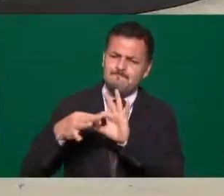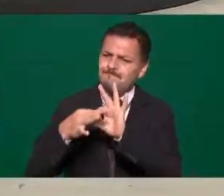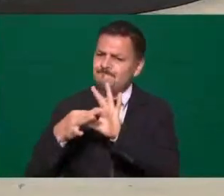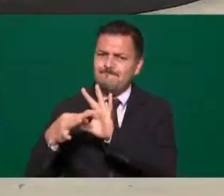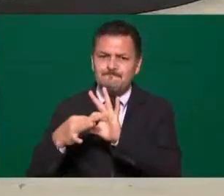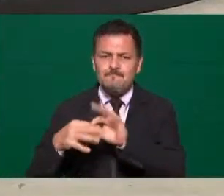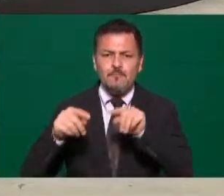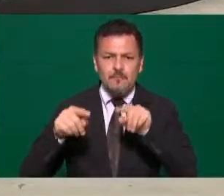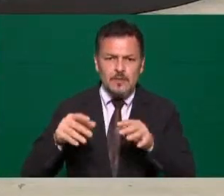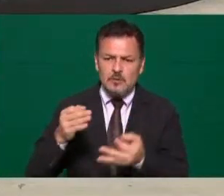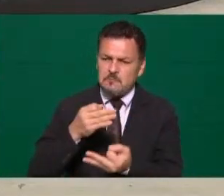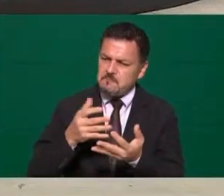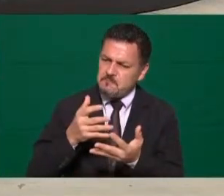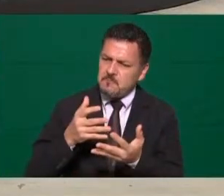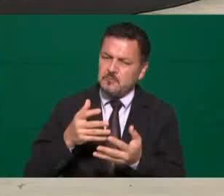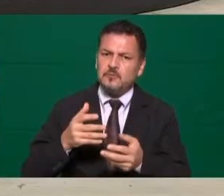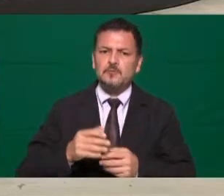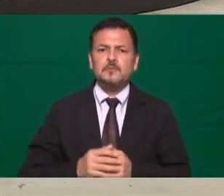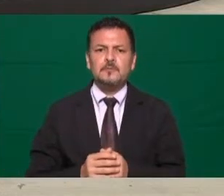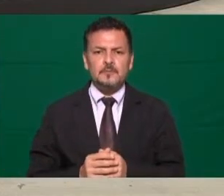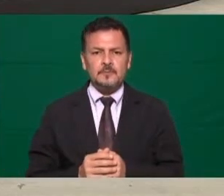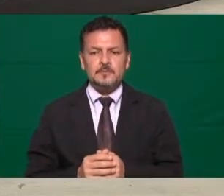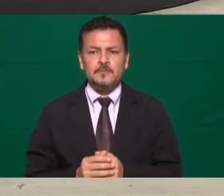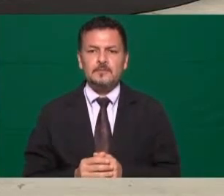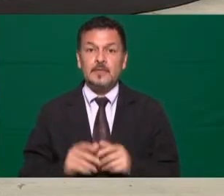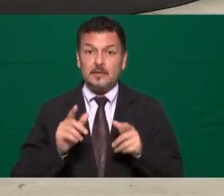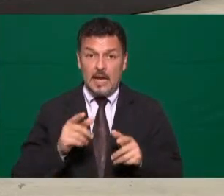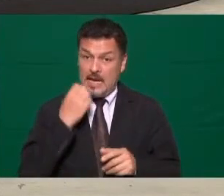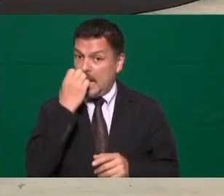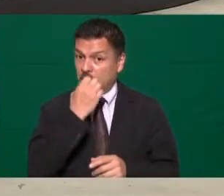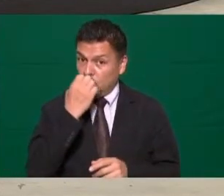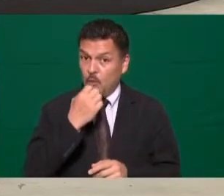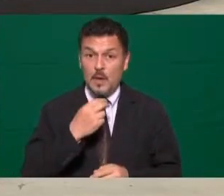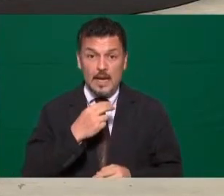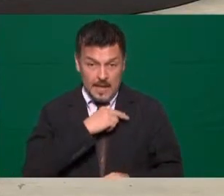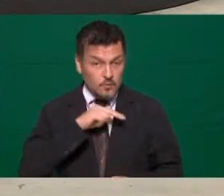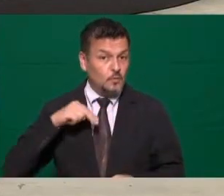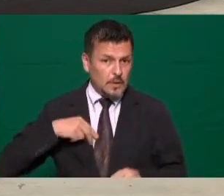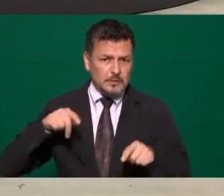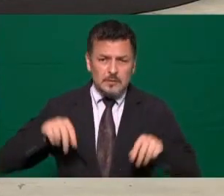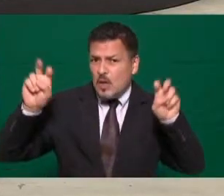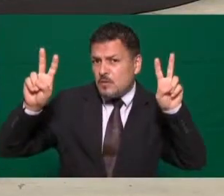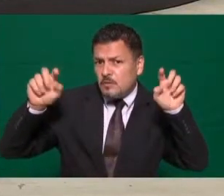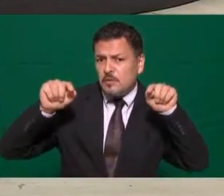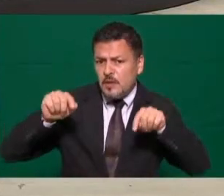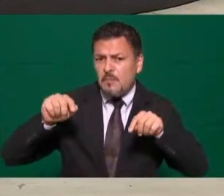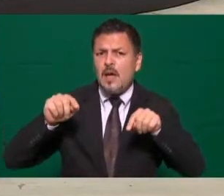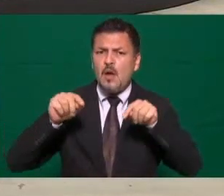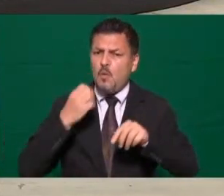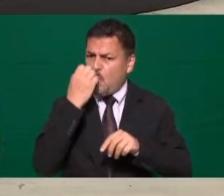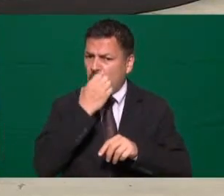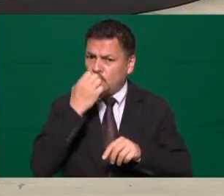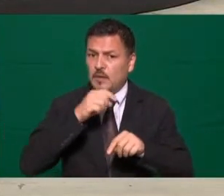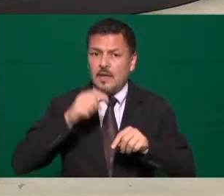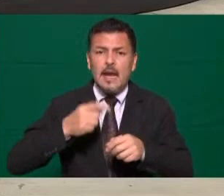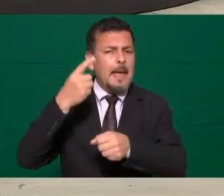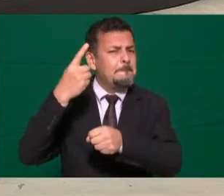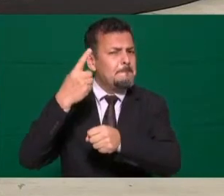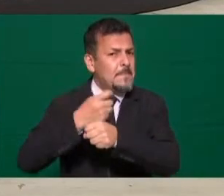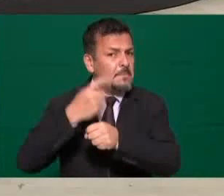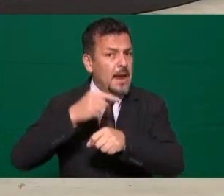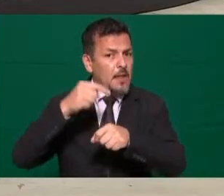y en armonía. La escuela es nuestra, es un programa insignia porque es una de las primeras piedras